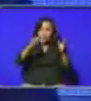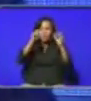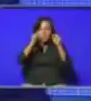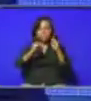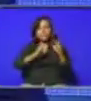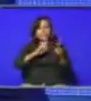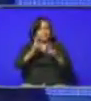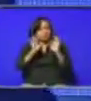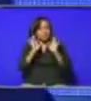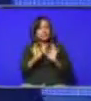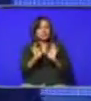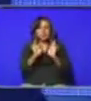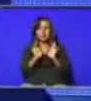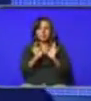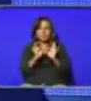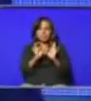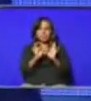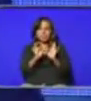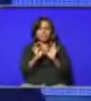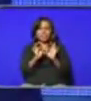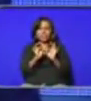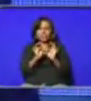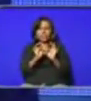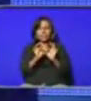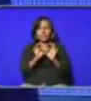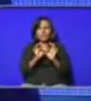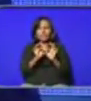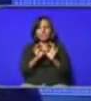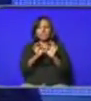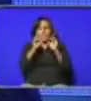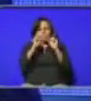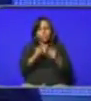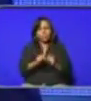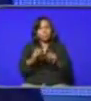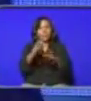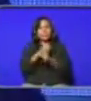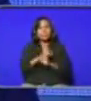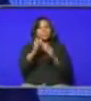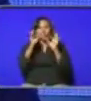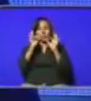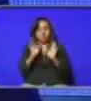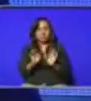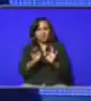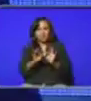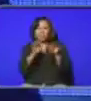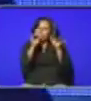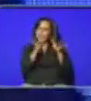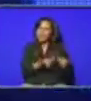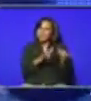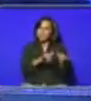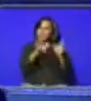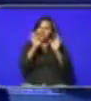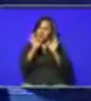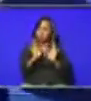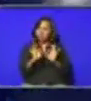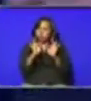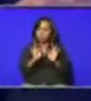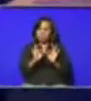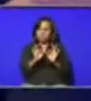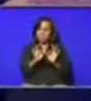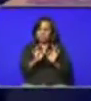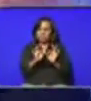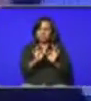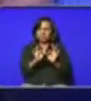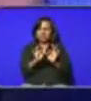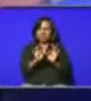peso valorativo al técnico superior que este sistema va a estar graduando. Eso es lo que hace la gran diferencia. Y dentro de esos